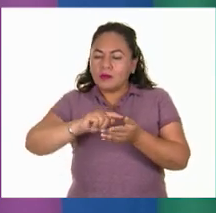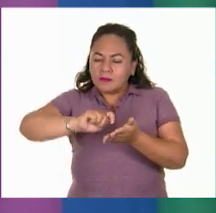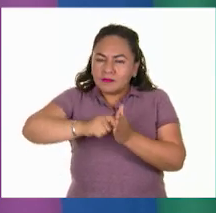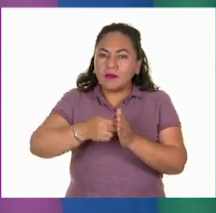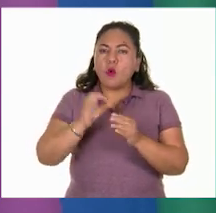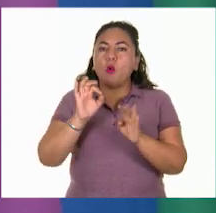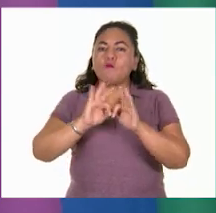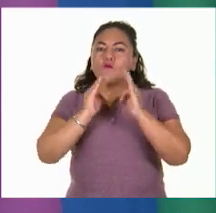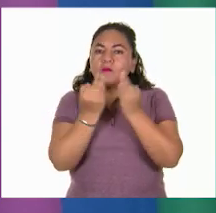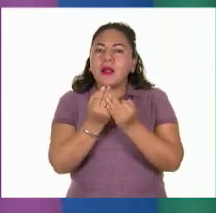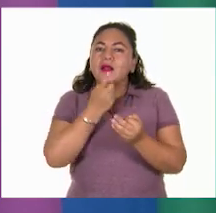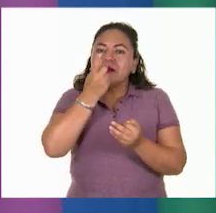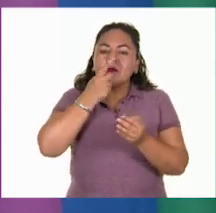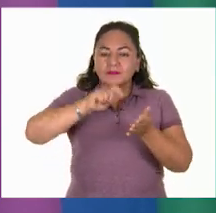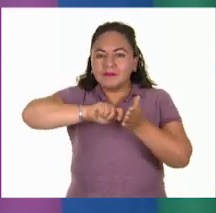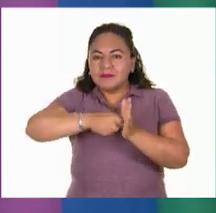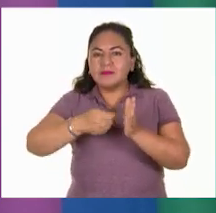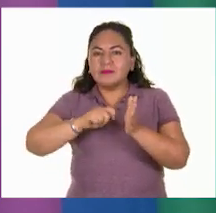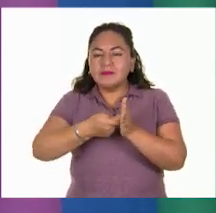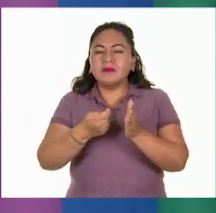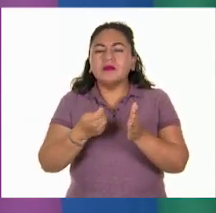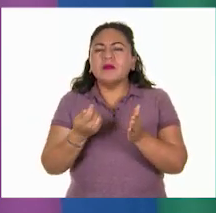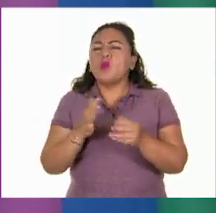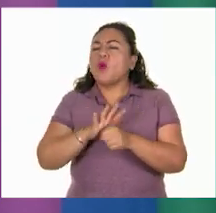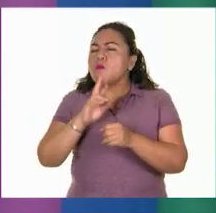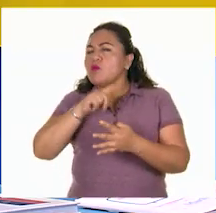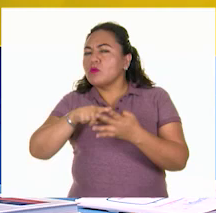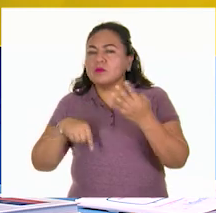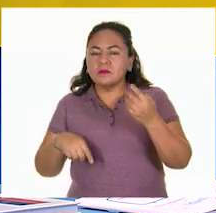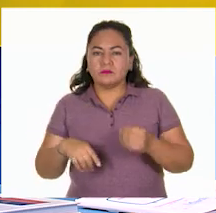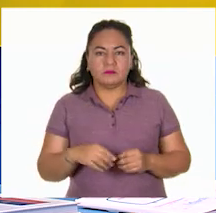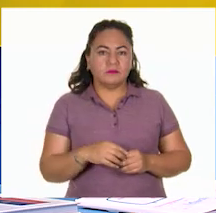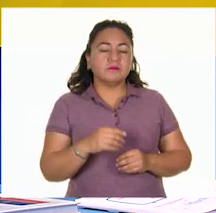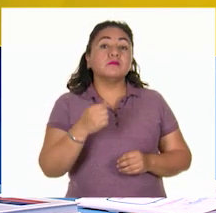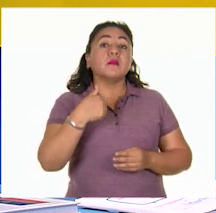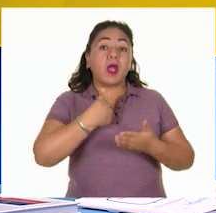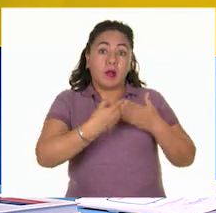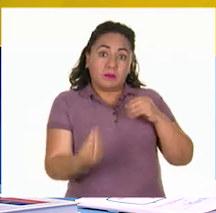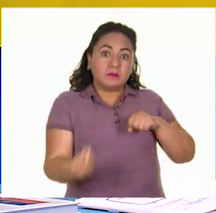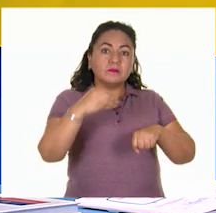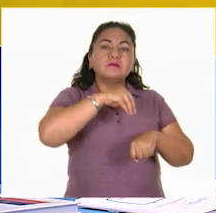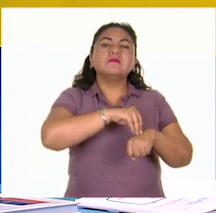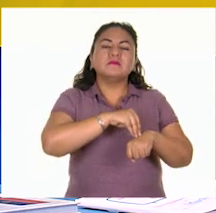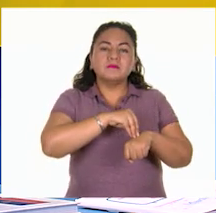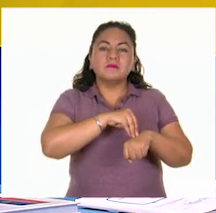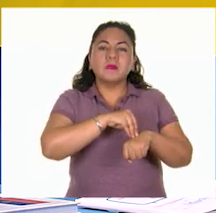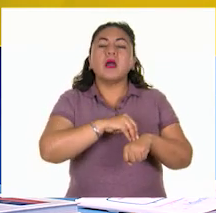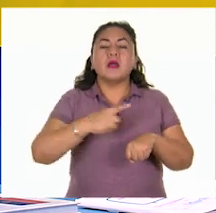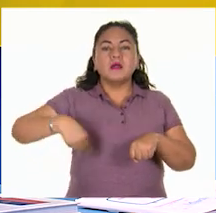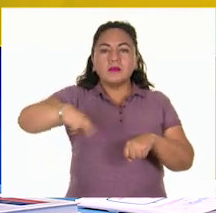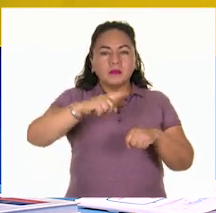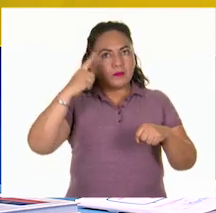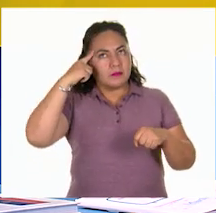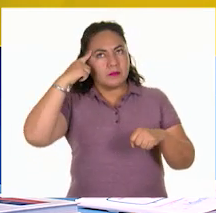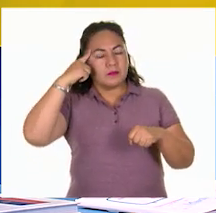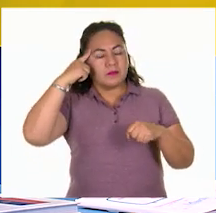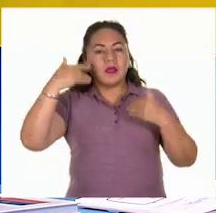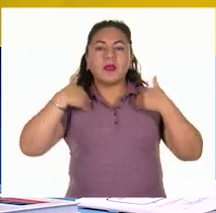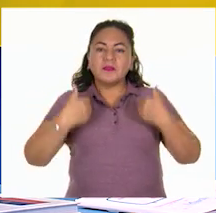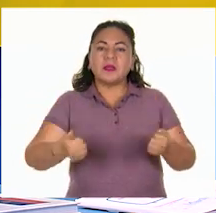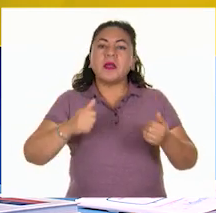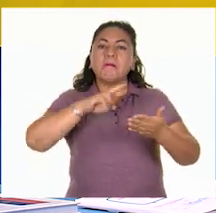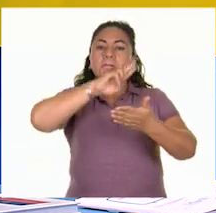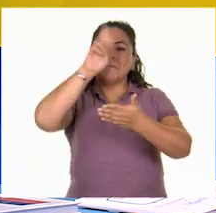e instrucciones para dar cuerda al reloj. ¿Cuál se le suma? Se le va a sumar instrucciones para entender 3